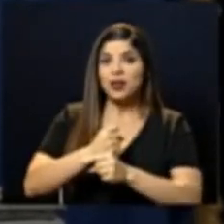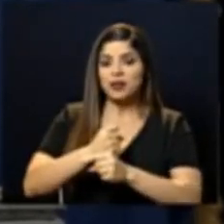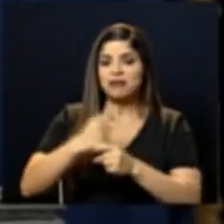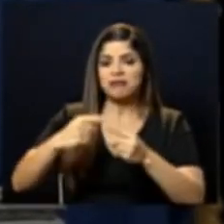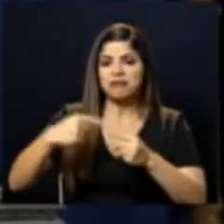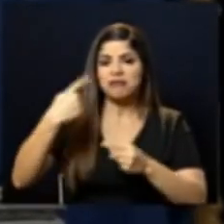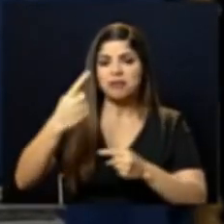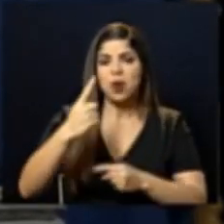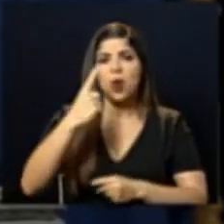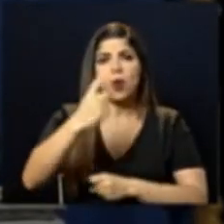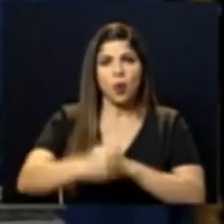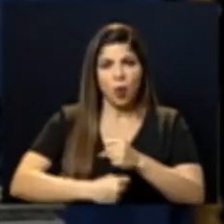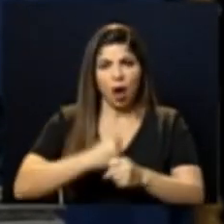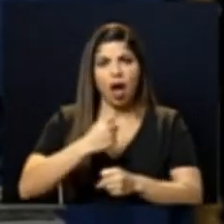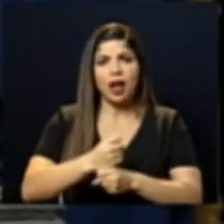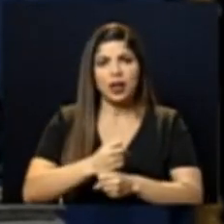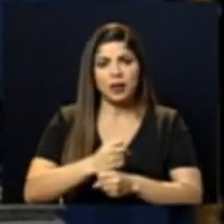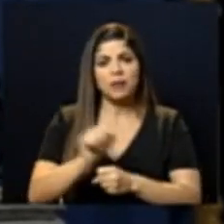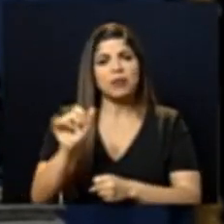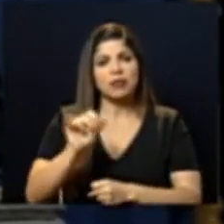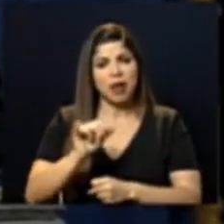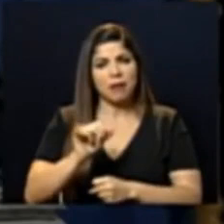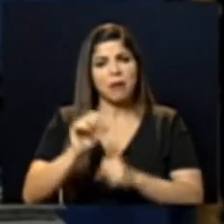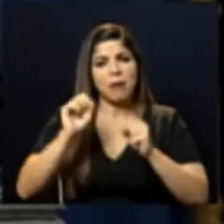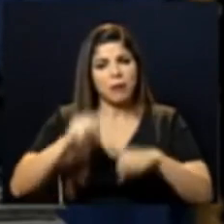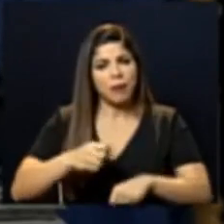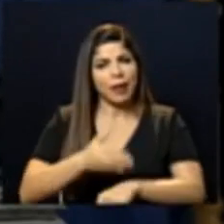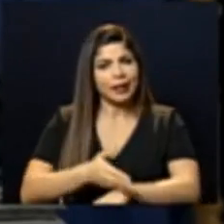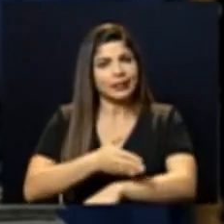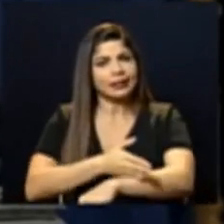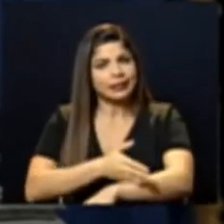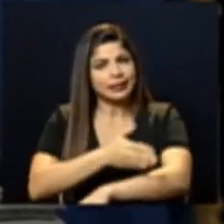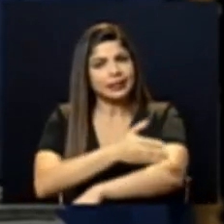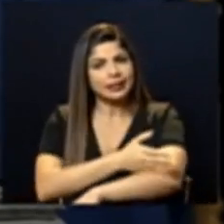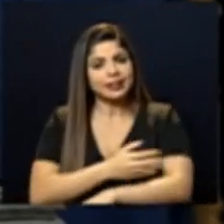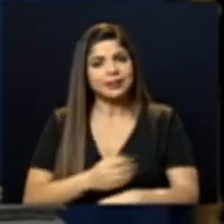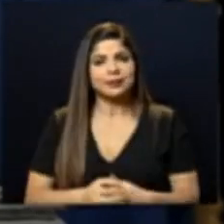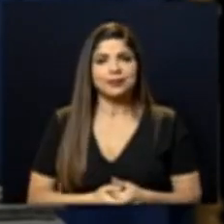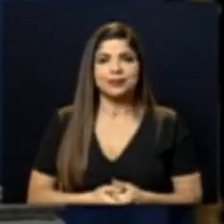dentro de un año también podremos estar mejor.